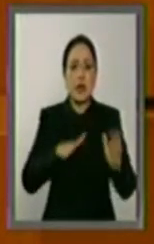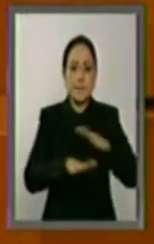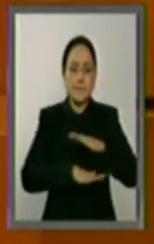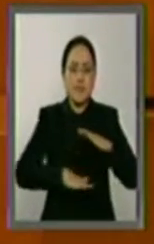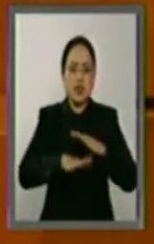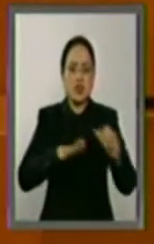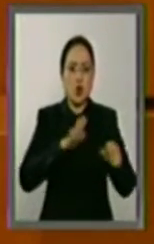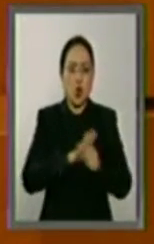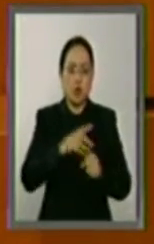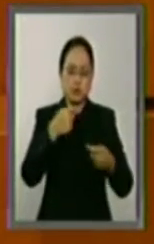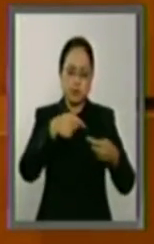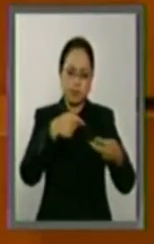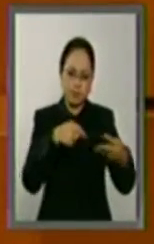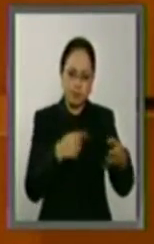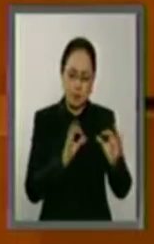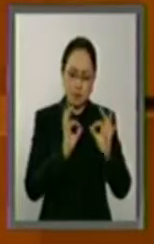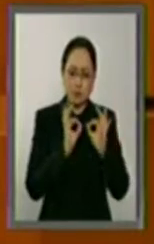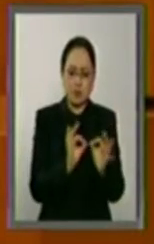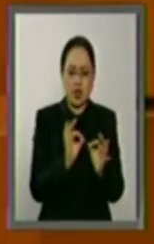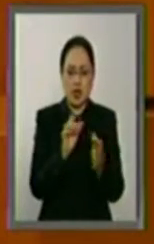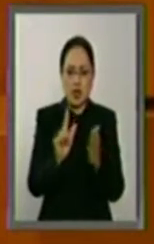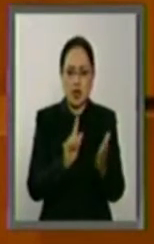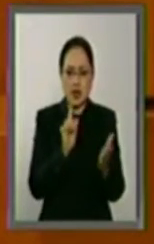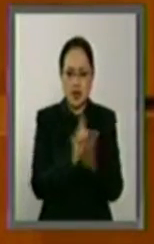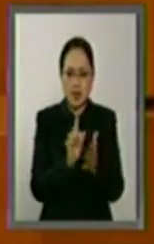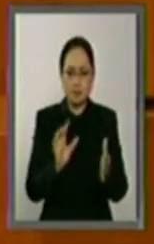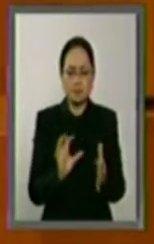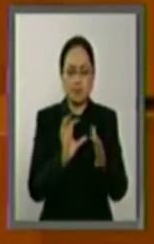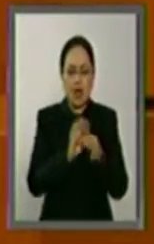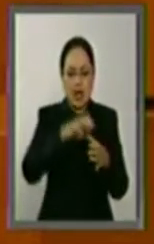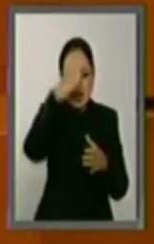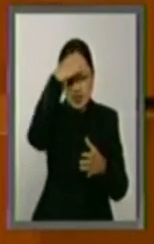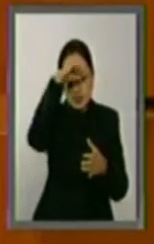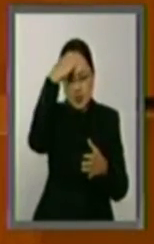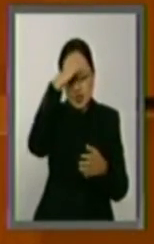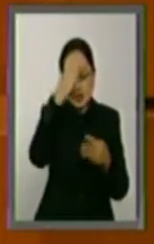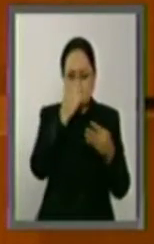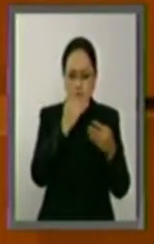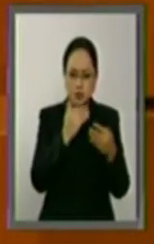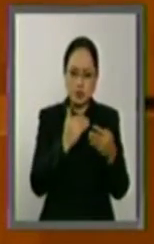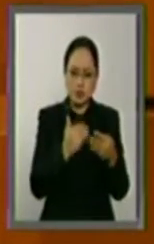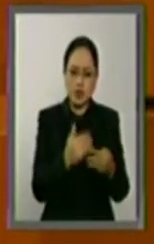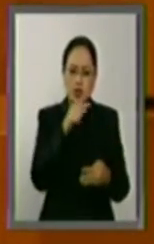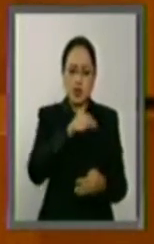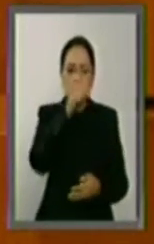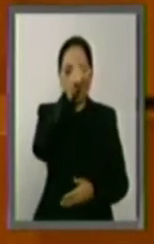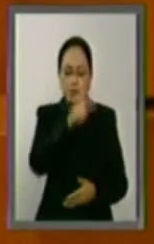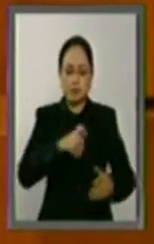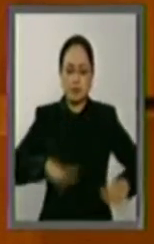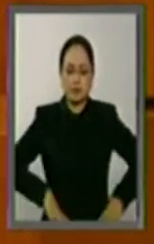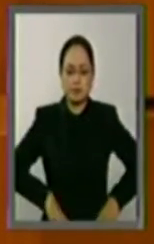idoneidad técnica, legal y de experiencia que se encontró en